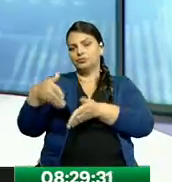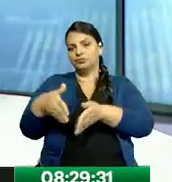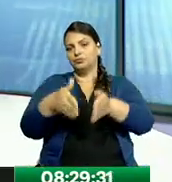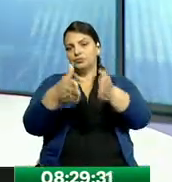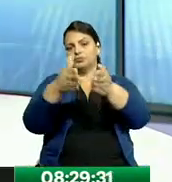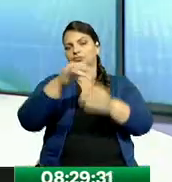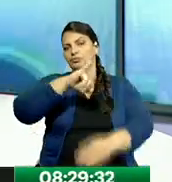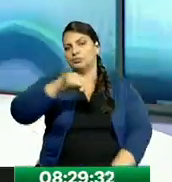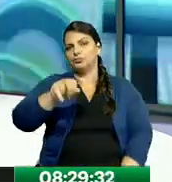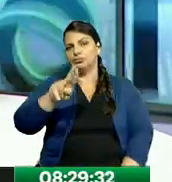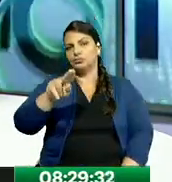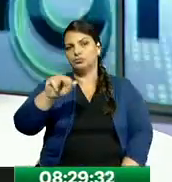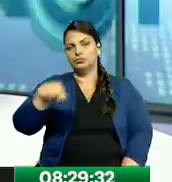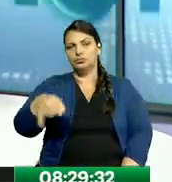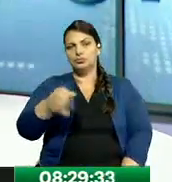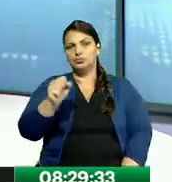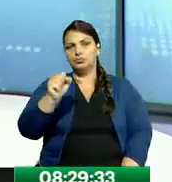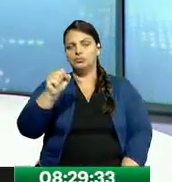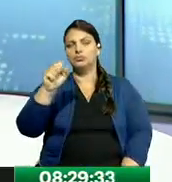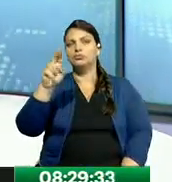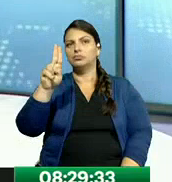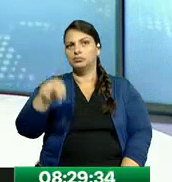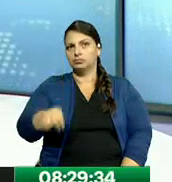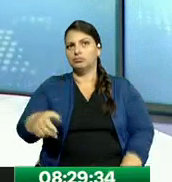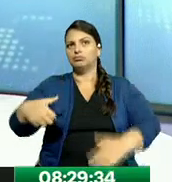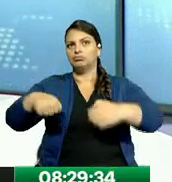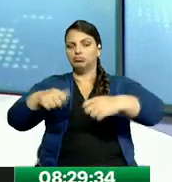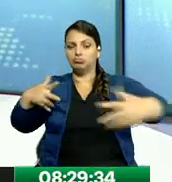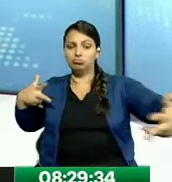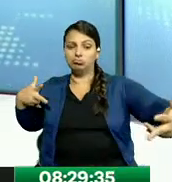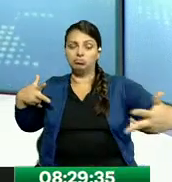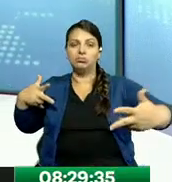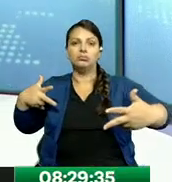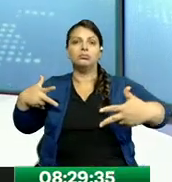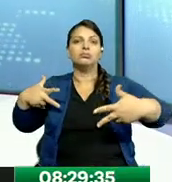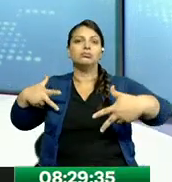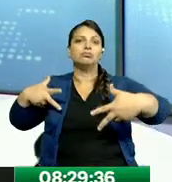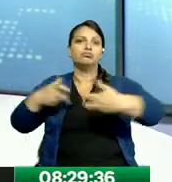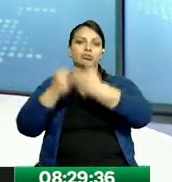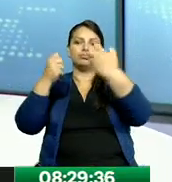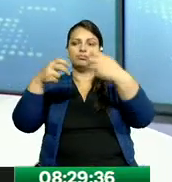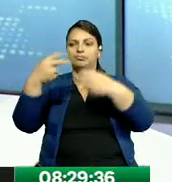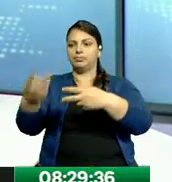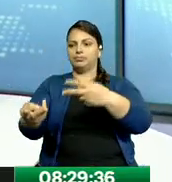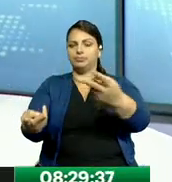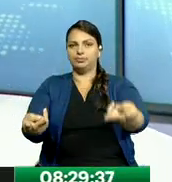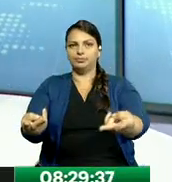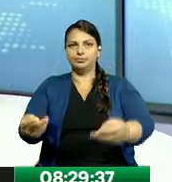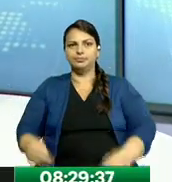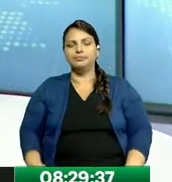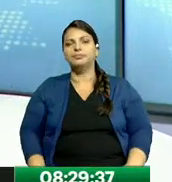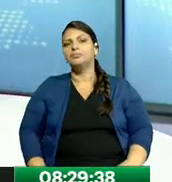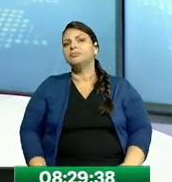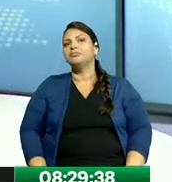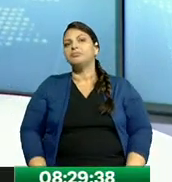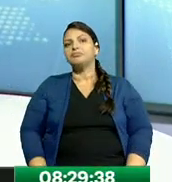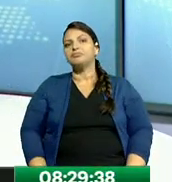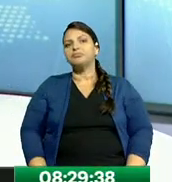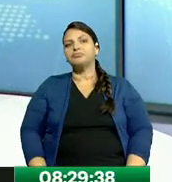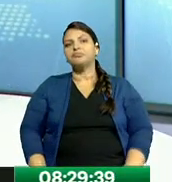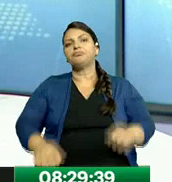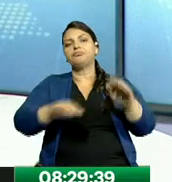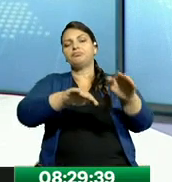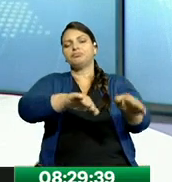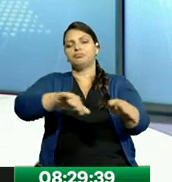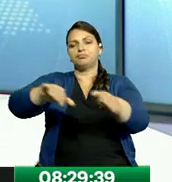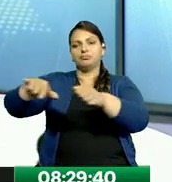Daule se registró una protesta por la presunta liberación de un conductor acusado de atropellar a un ciudadano, quien permanece en un